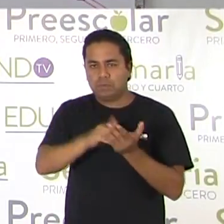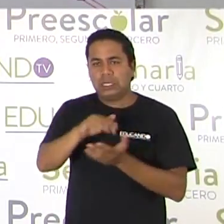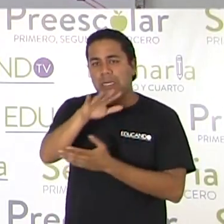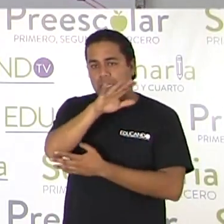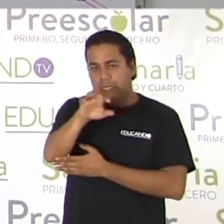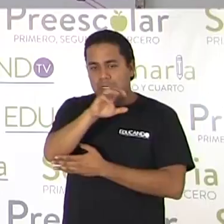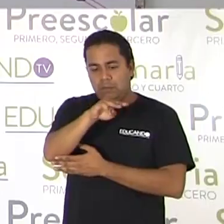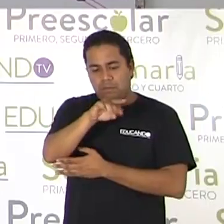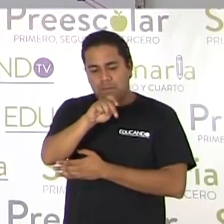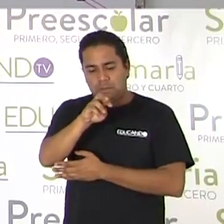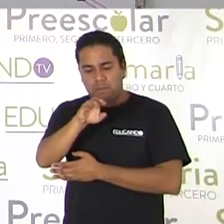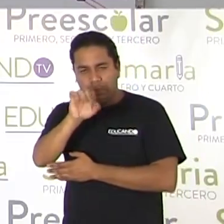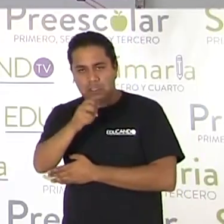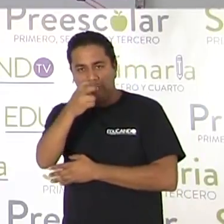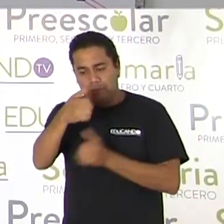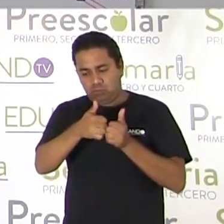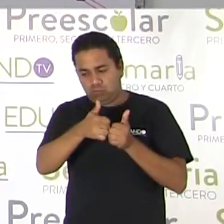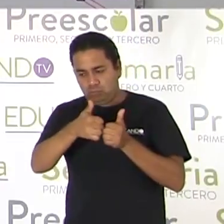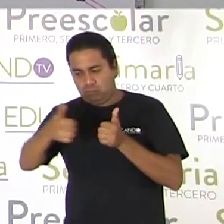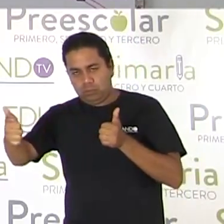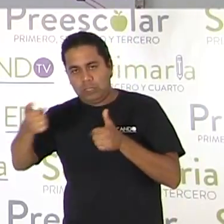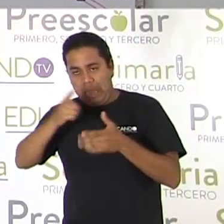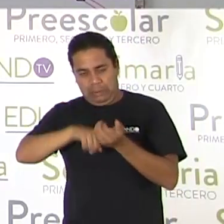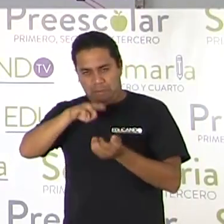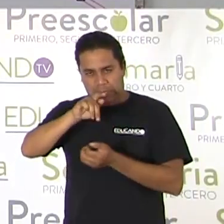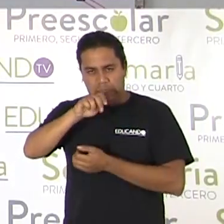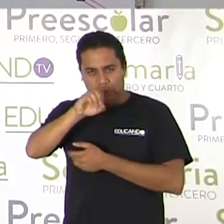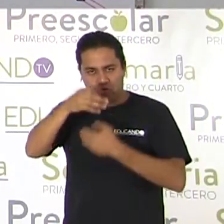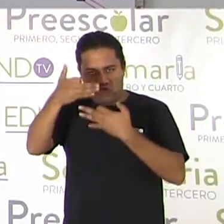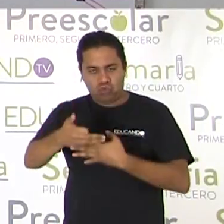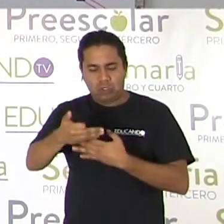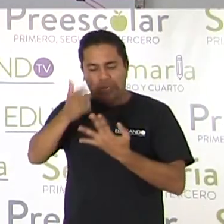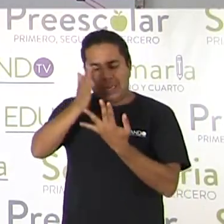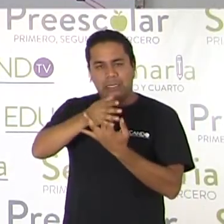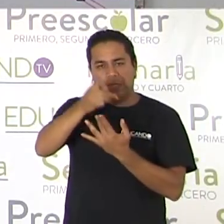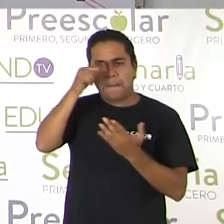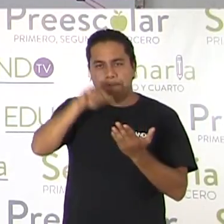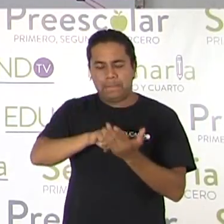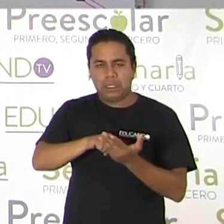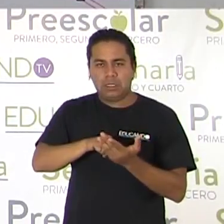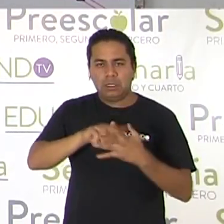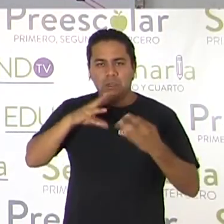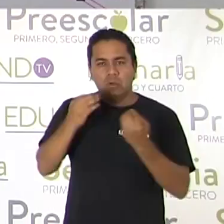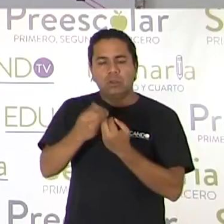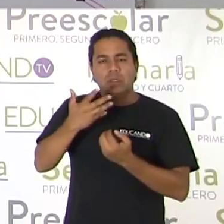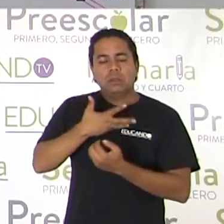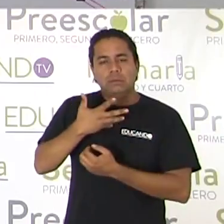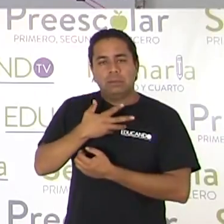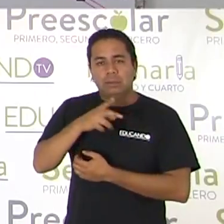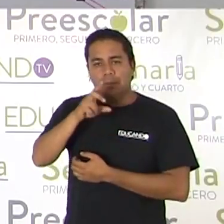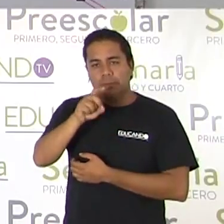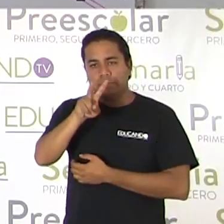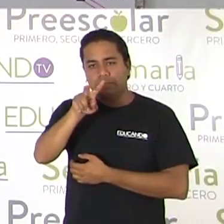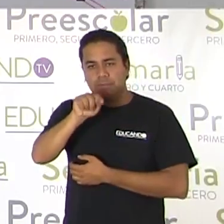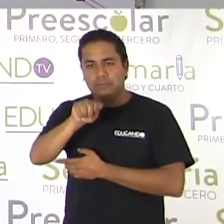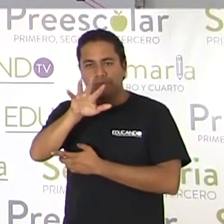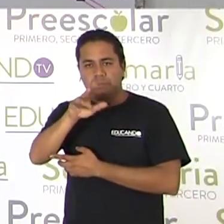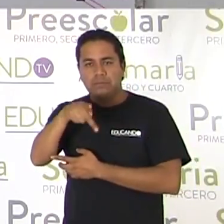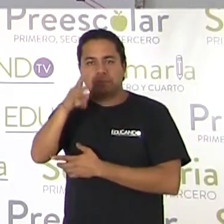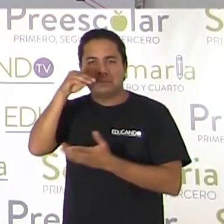32.500 metros, que es la distancia, y en metros dividido entre 1000 nos da 32.5 kilómetros.